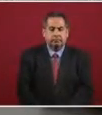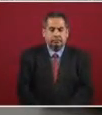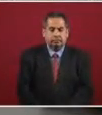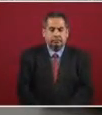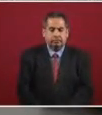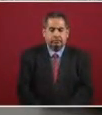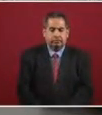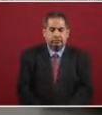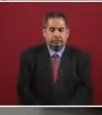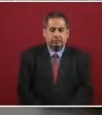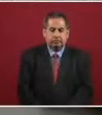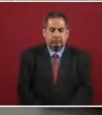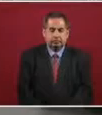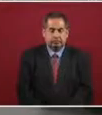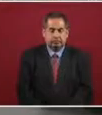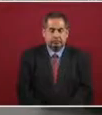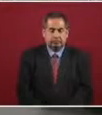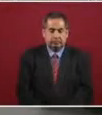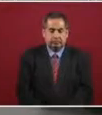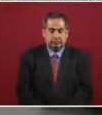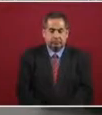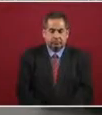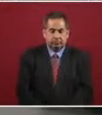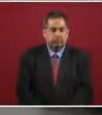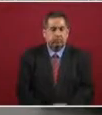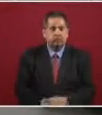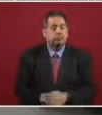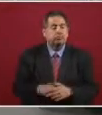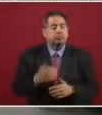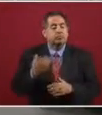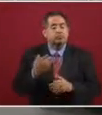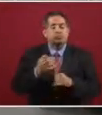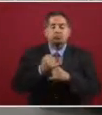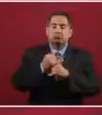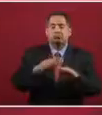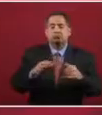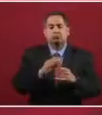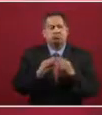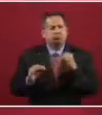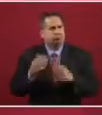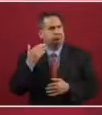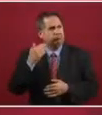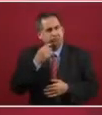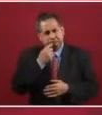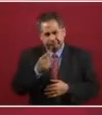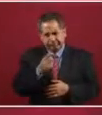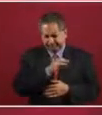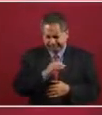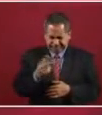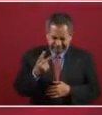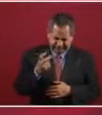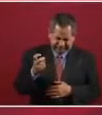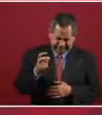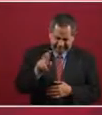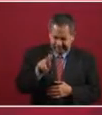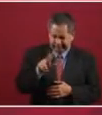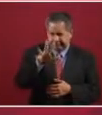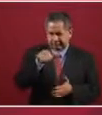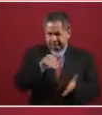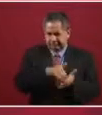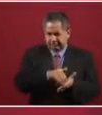mañanera con la alcaldía. Sí, en el último informe son como 285